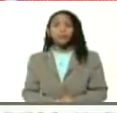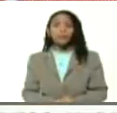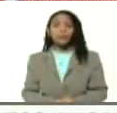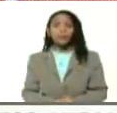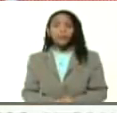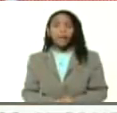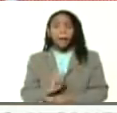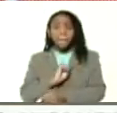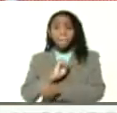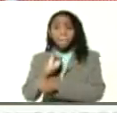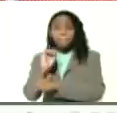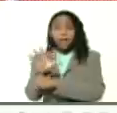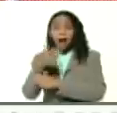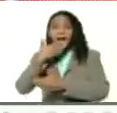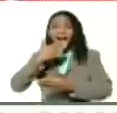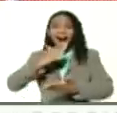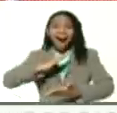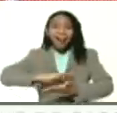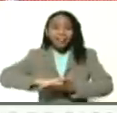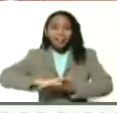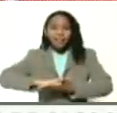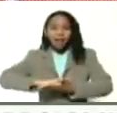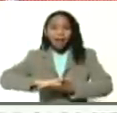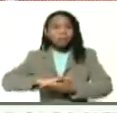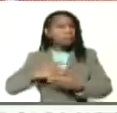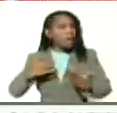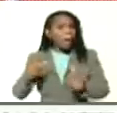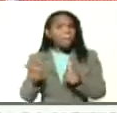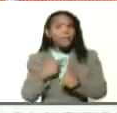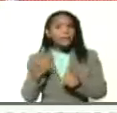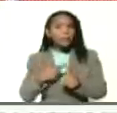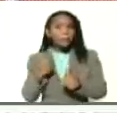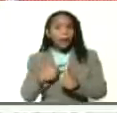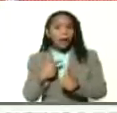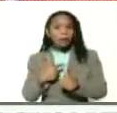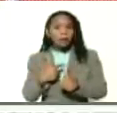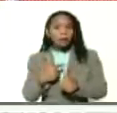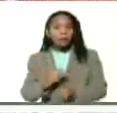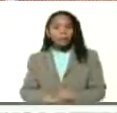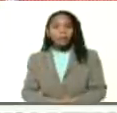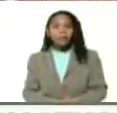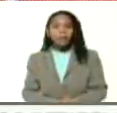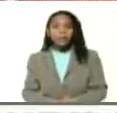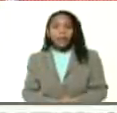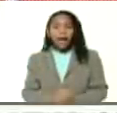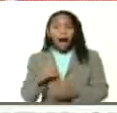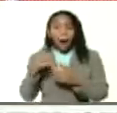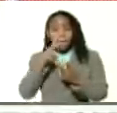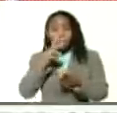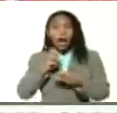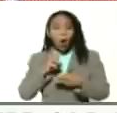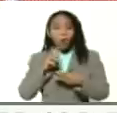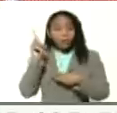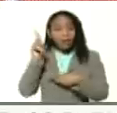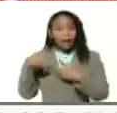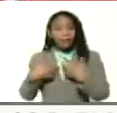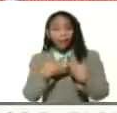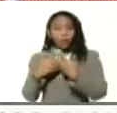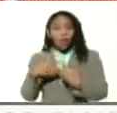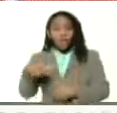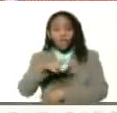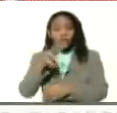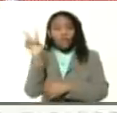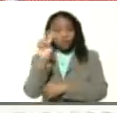Le envía carta al Principado de Liechtenstein, al Union Bank, donde Venezuela también